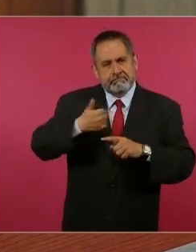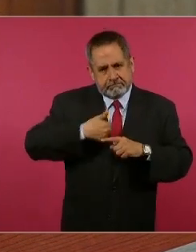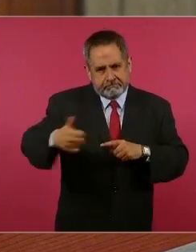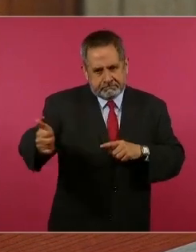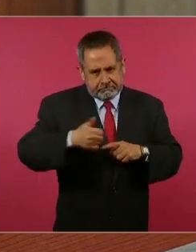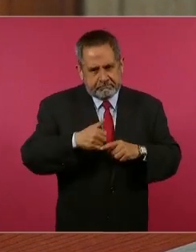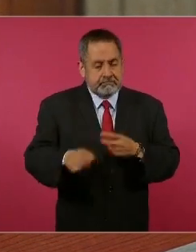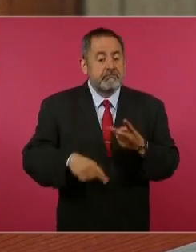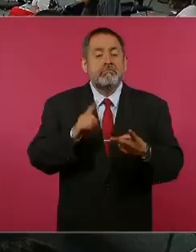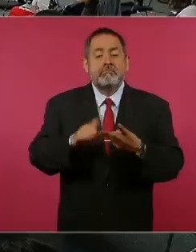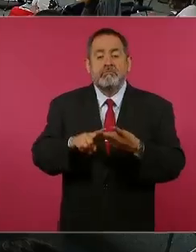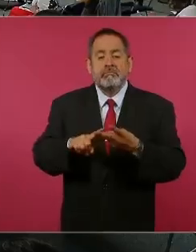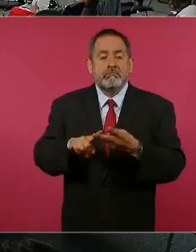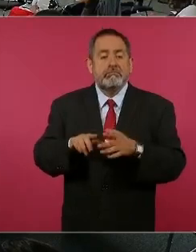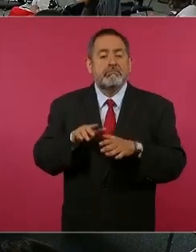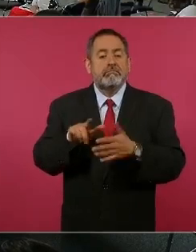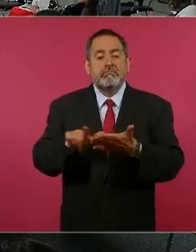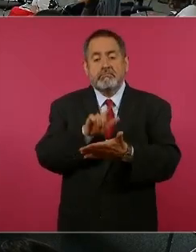la reforma electoral.